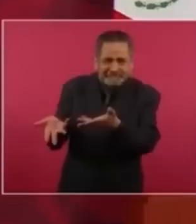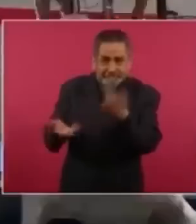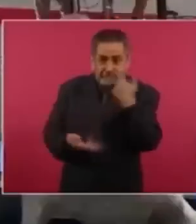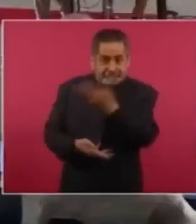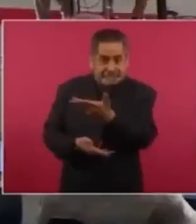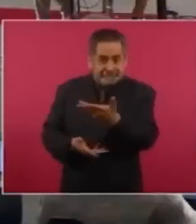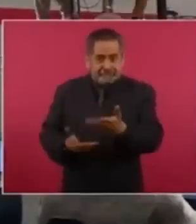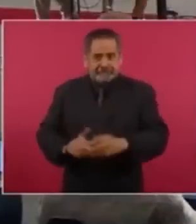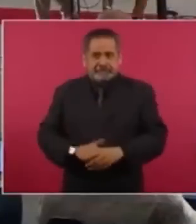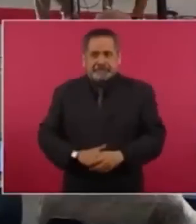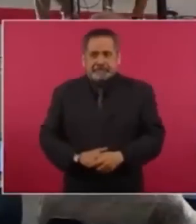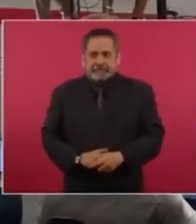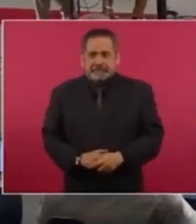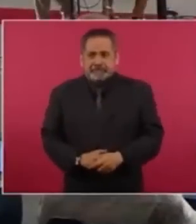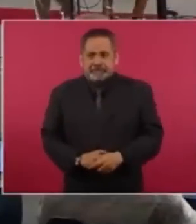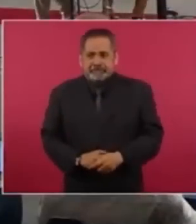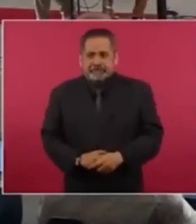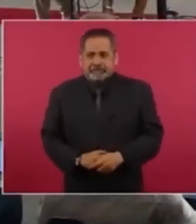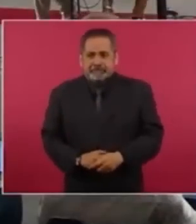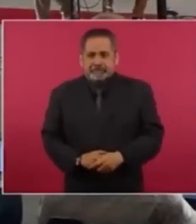Mira.